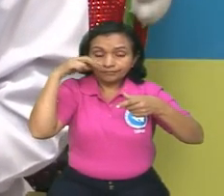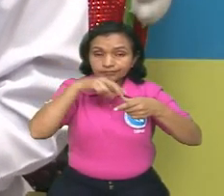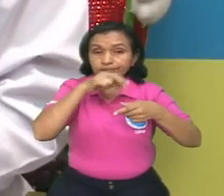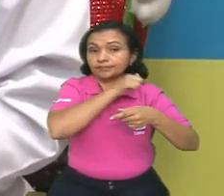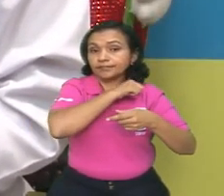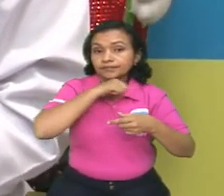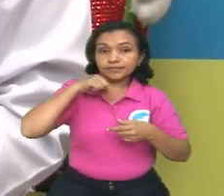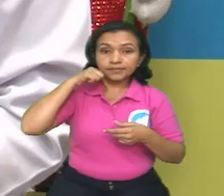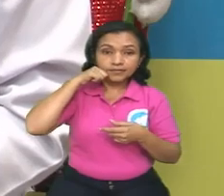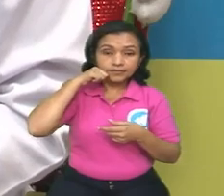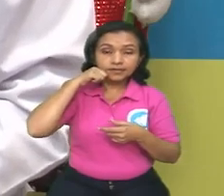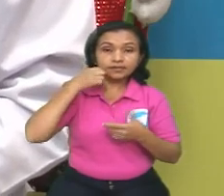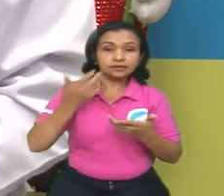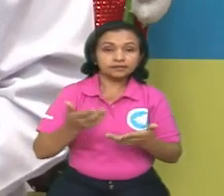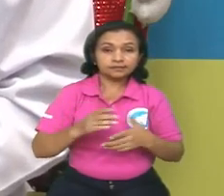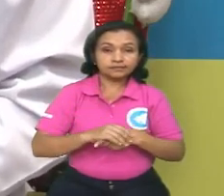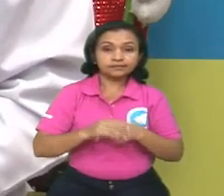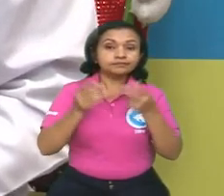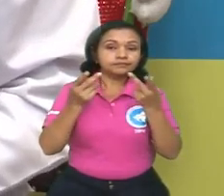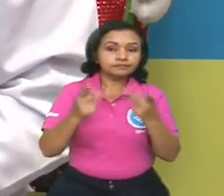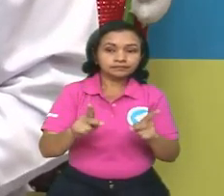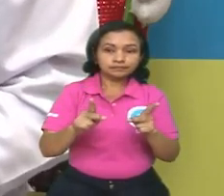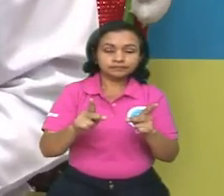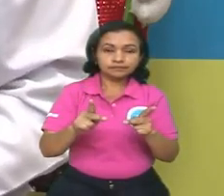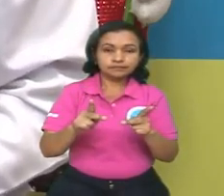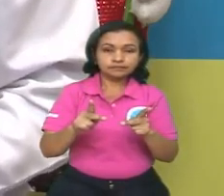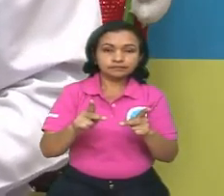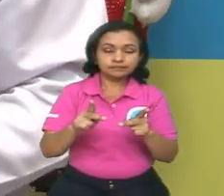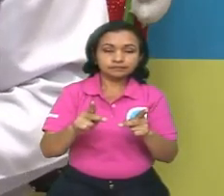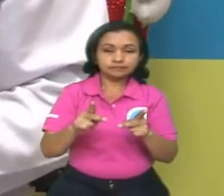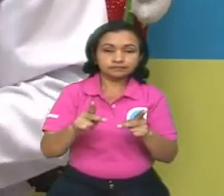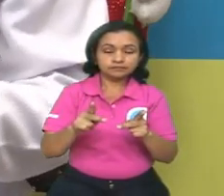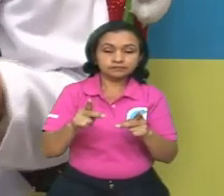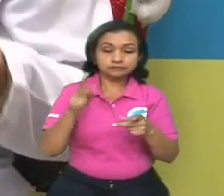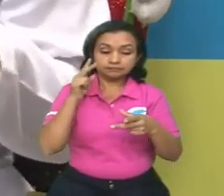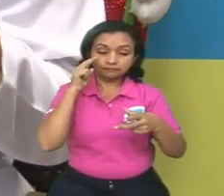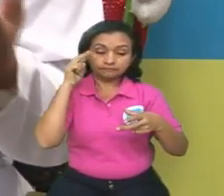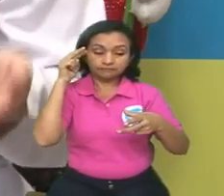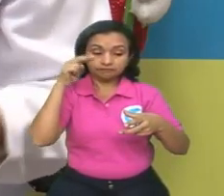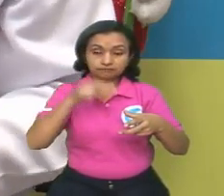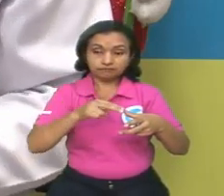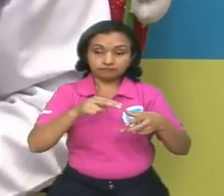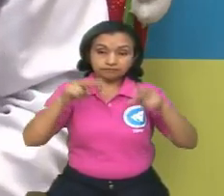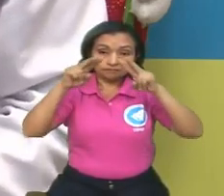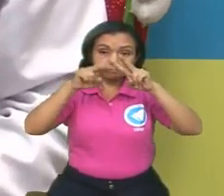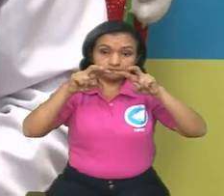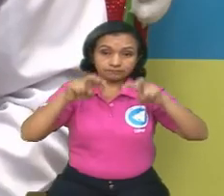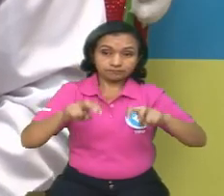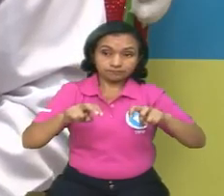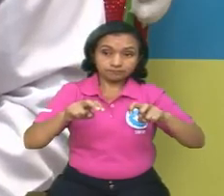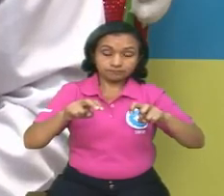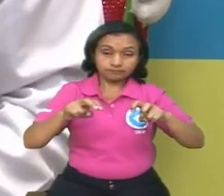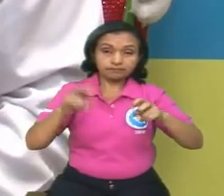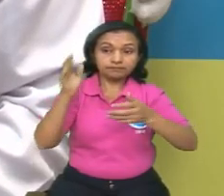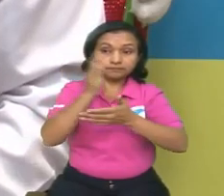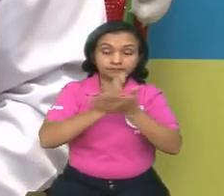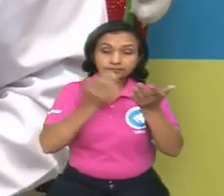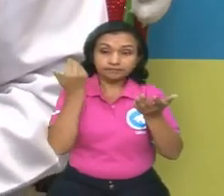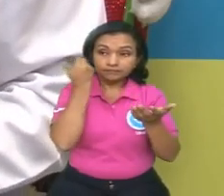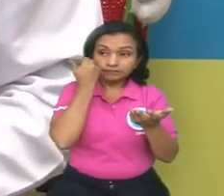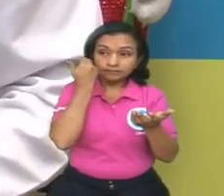un adecuado diagnóstico. Pero si esta paciente se le detectó cuando se le revisó ginecológicamente una